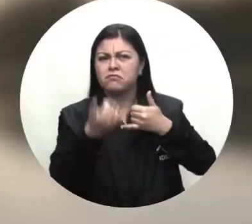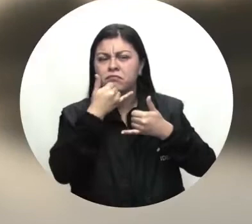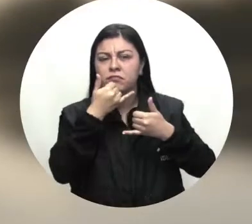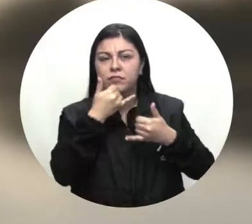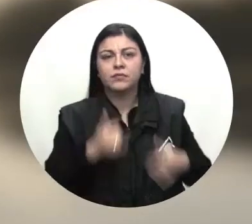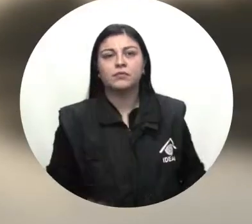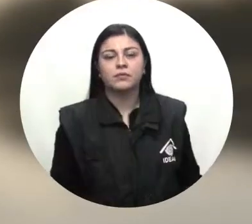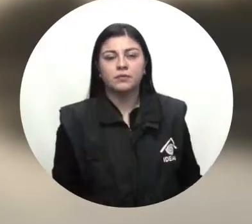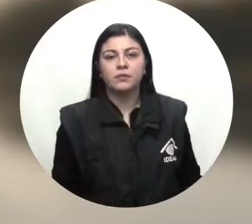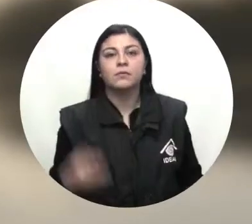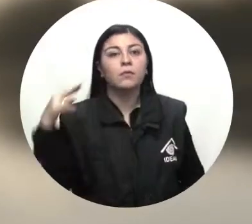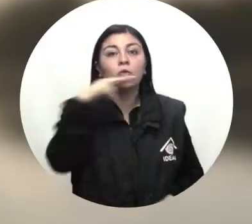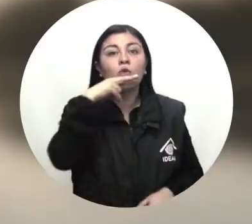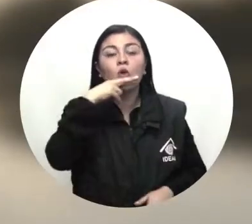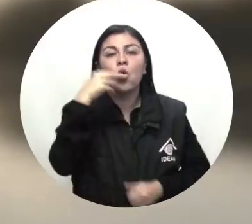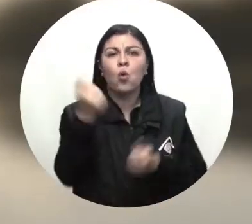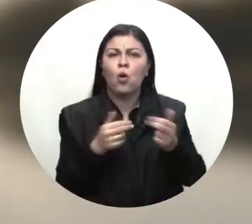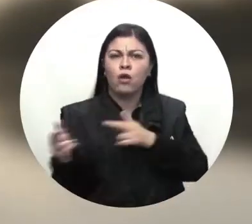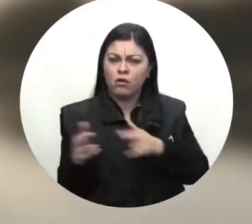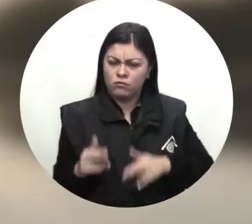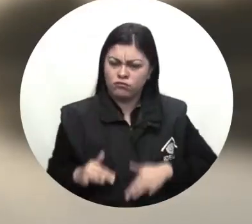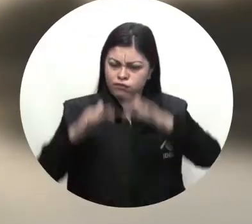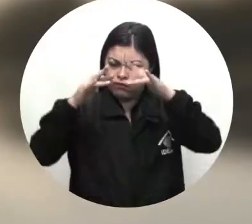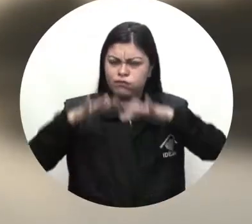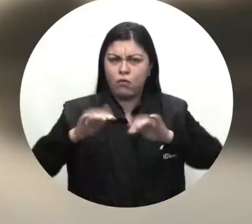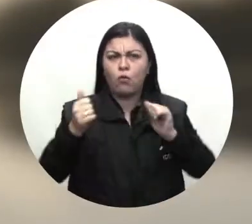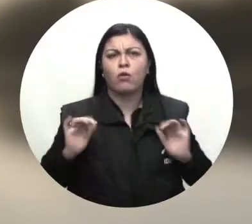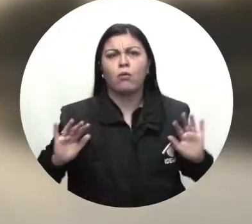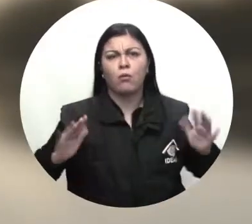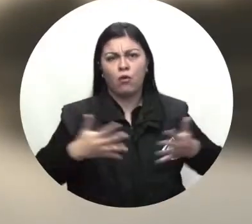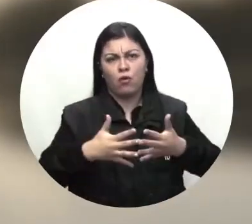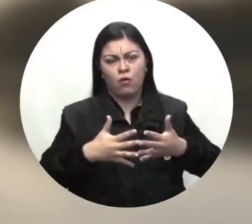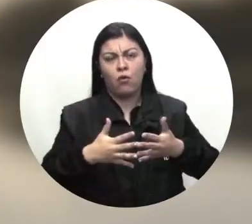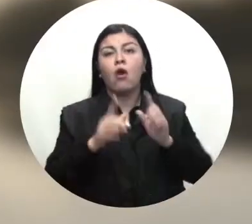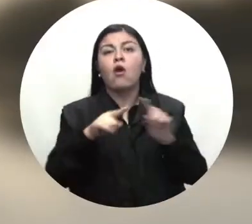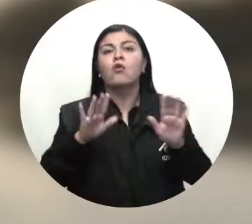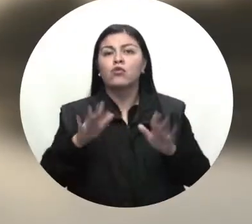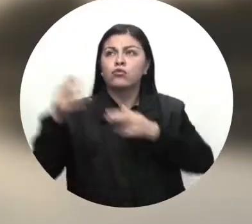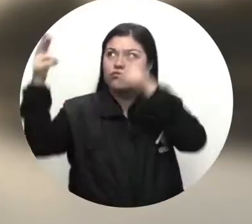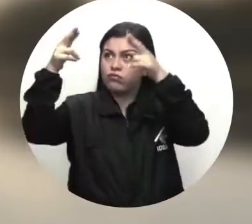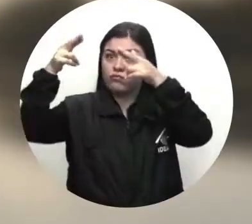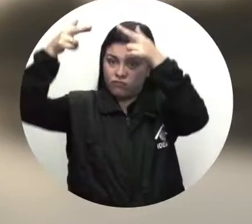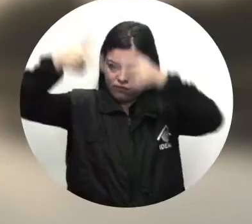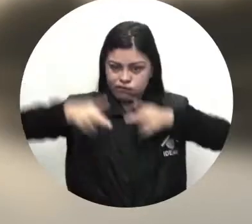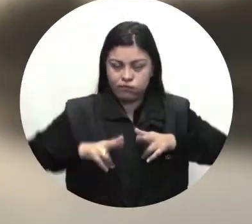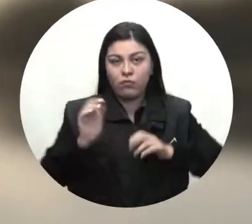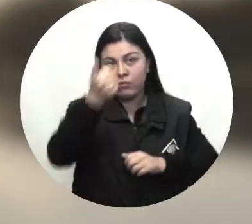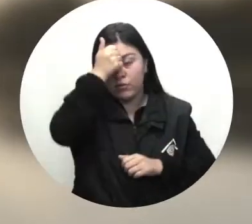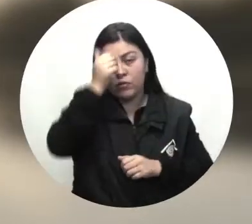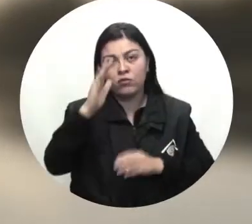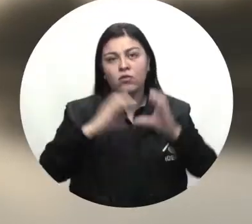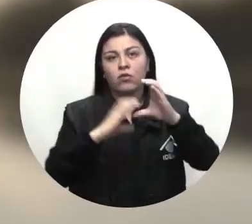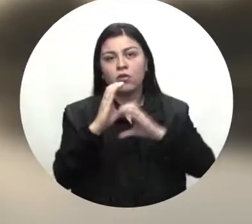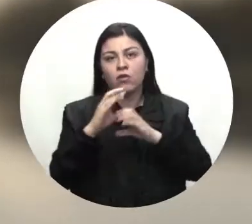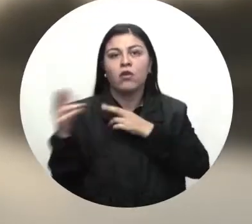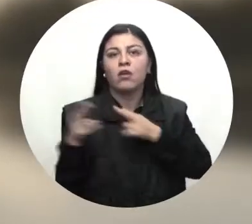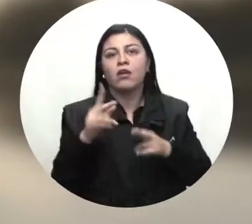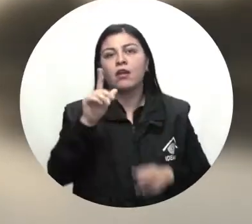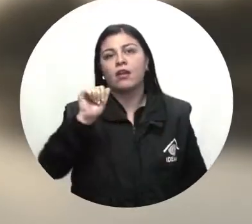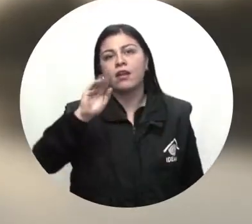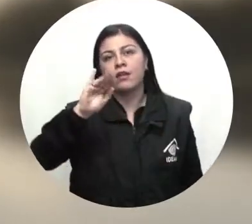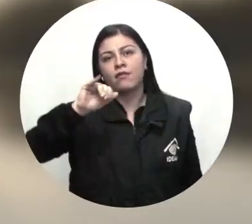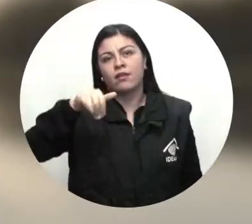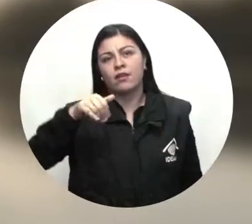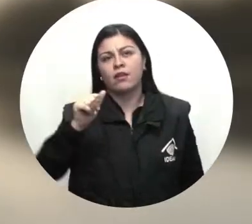nacional. Alerta roja por niveles altos en el río Mocoa, en los aportantes de la cuenca alta del río Cauca y en el río Lebrija en